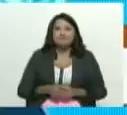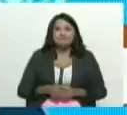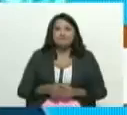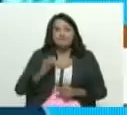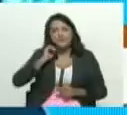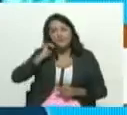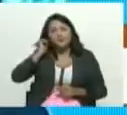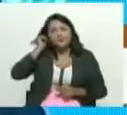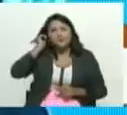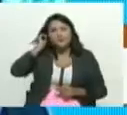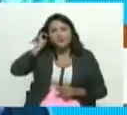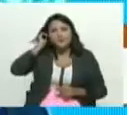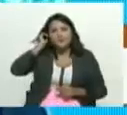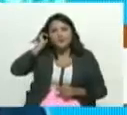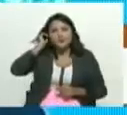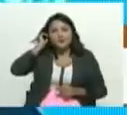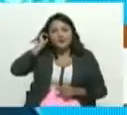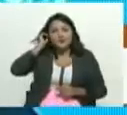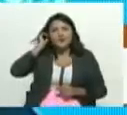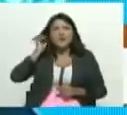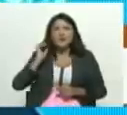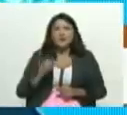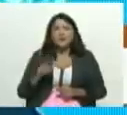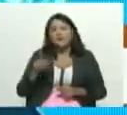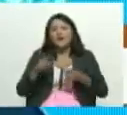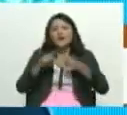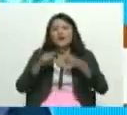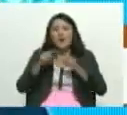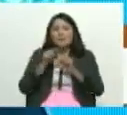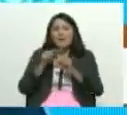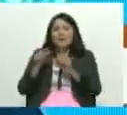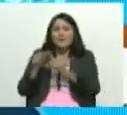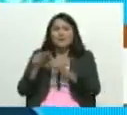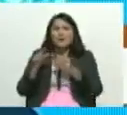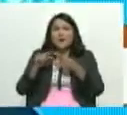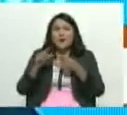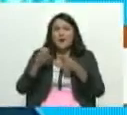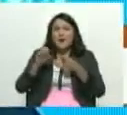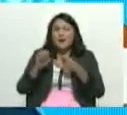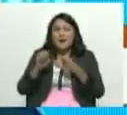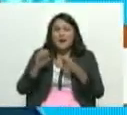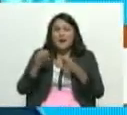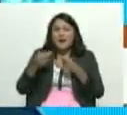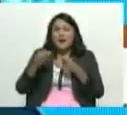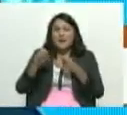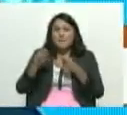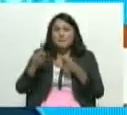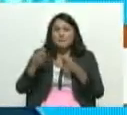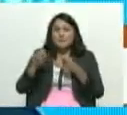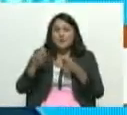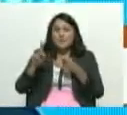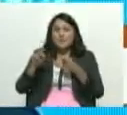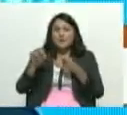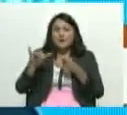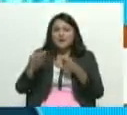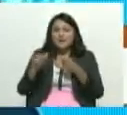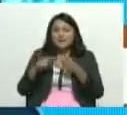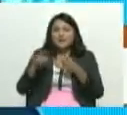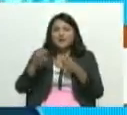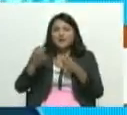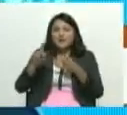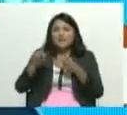son dos palabrotas no la popeya y la épica decirla en una modernidad que diluye no solamente la